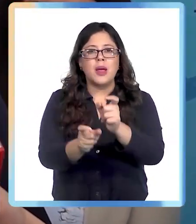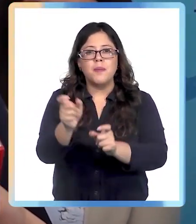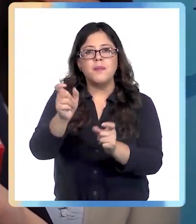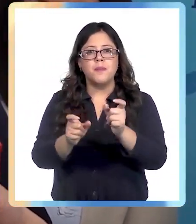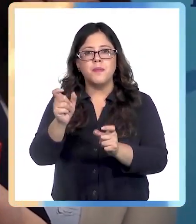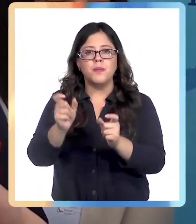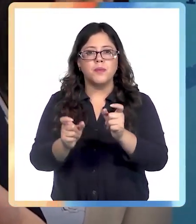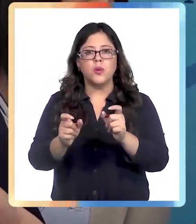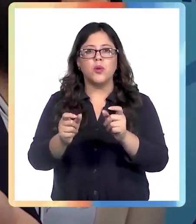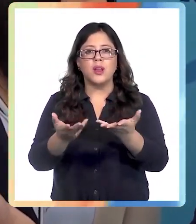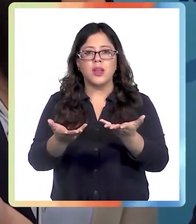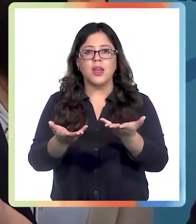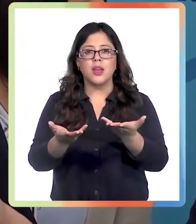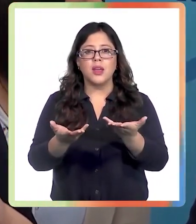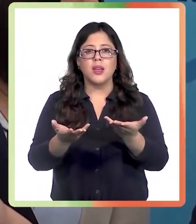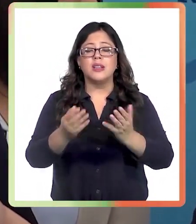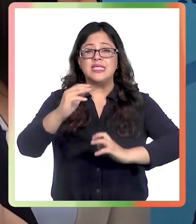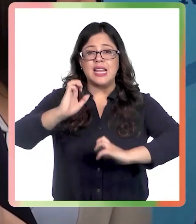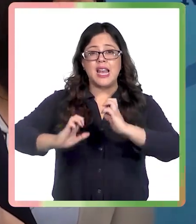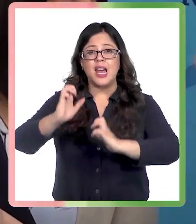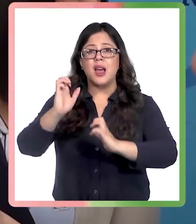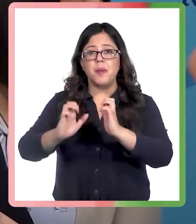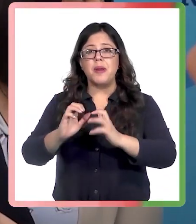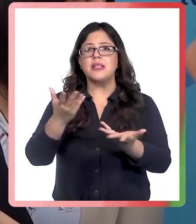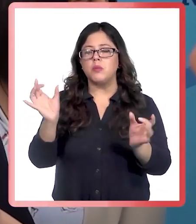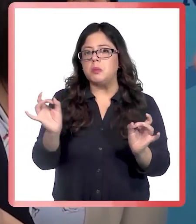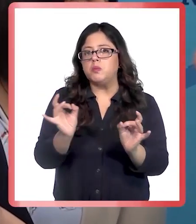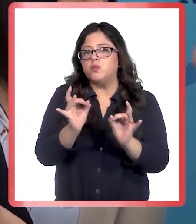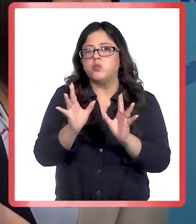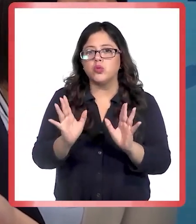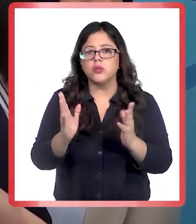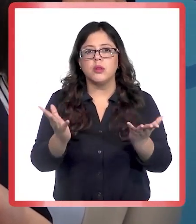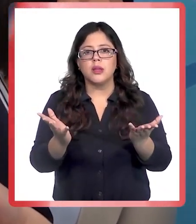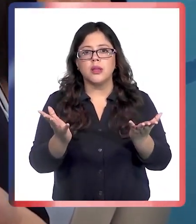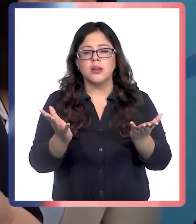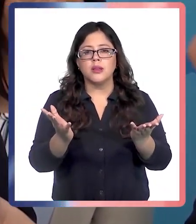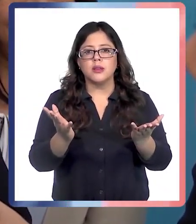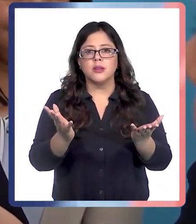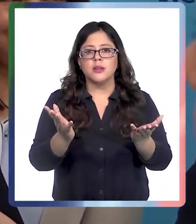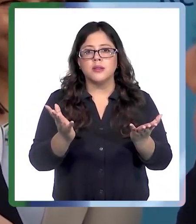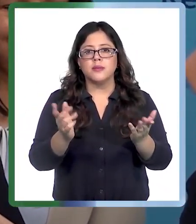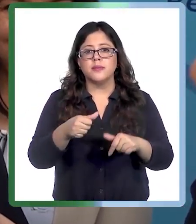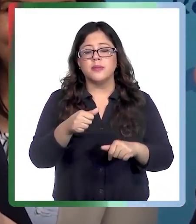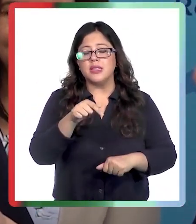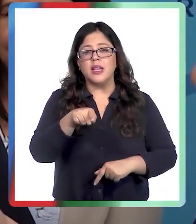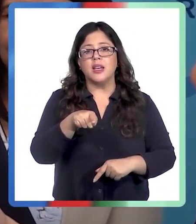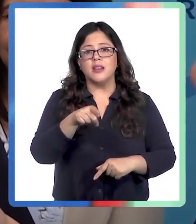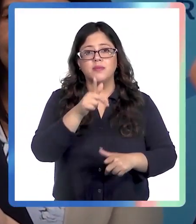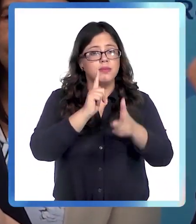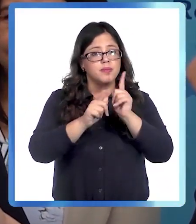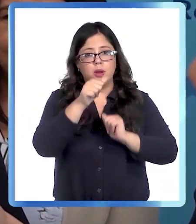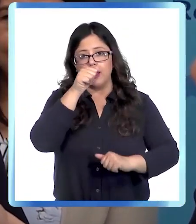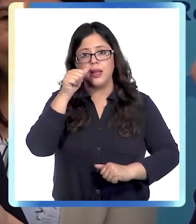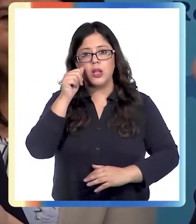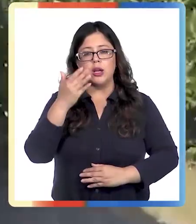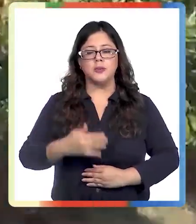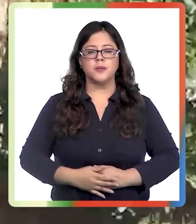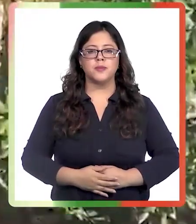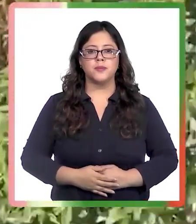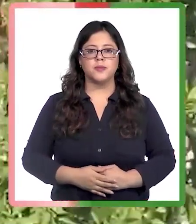personas que salen del mercado laboral o de dichas empresas están consumiendo algún tipo de este tipo de alcoholismo o de